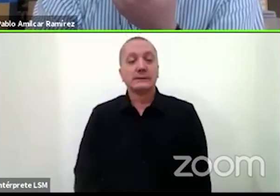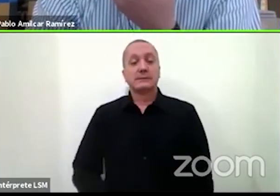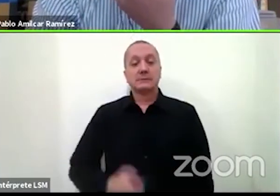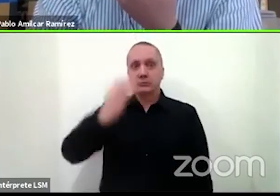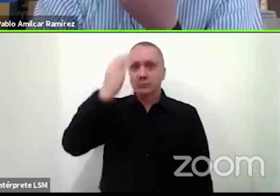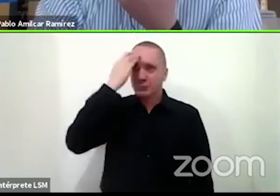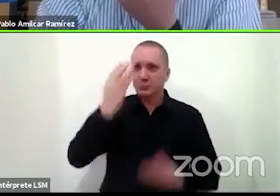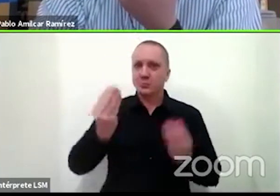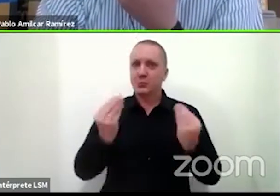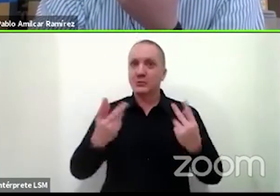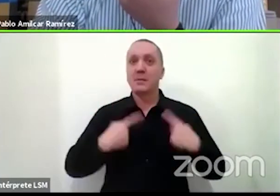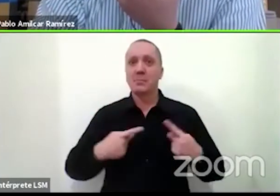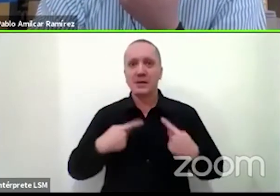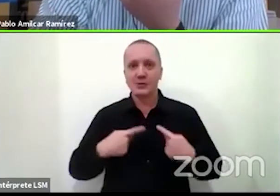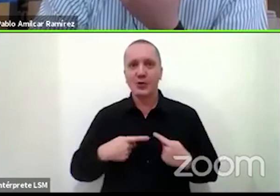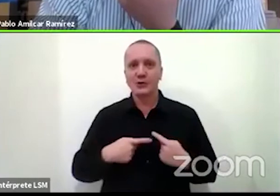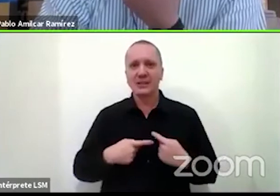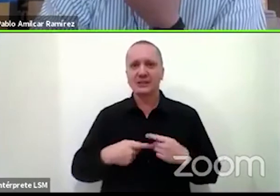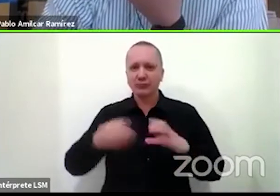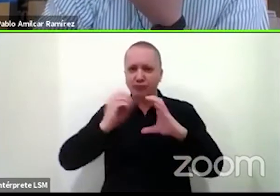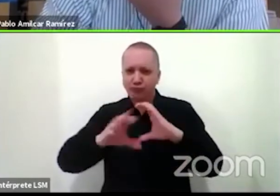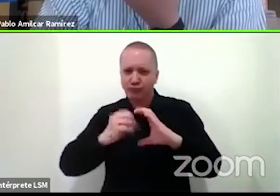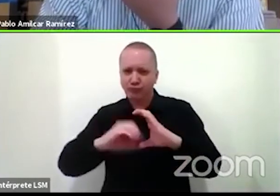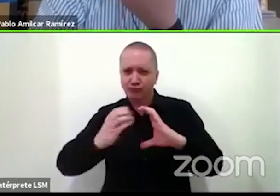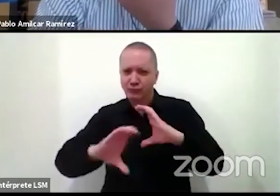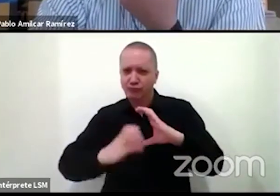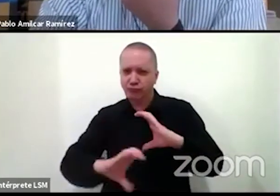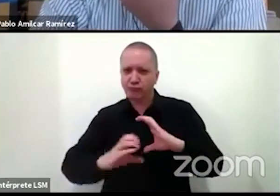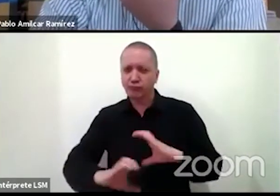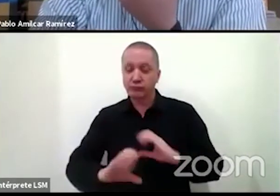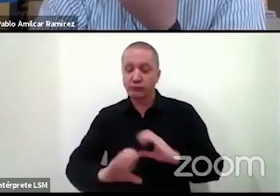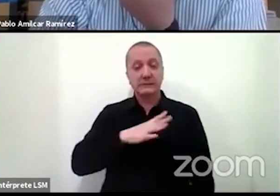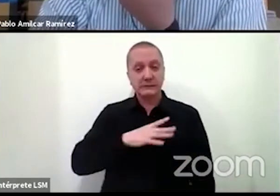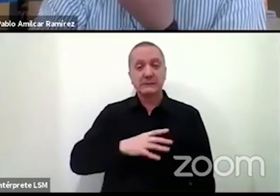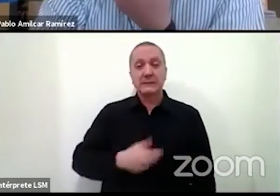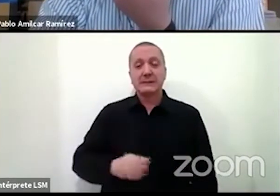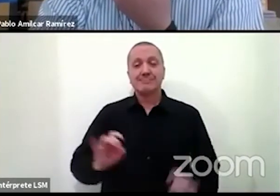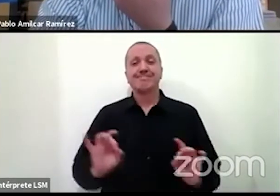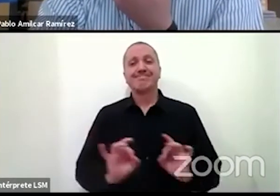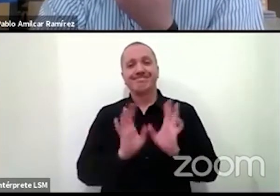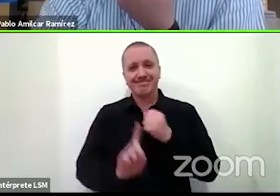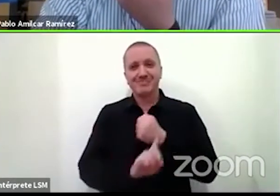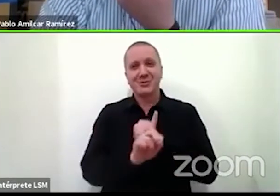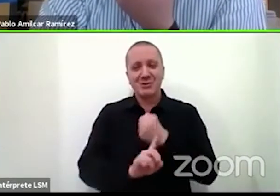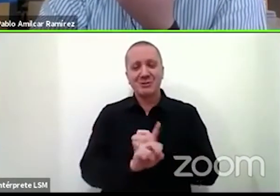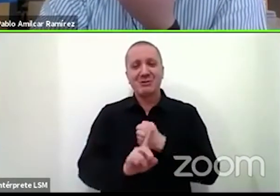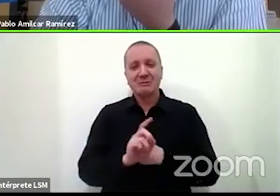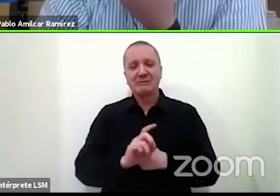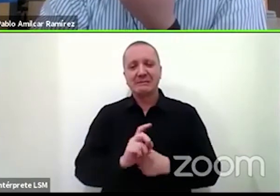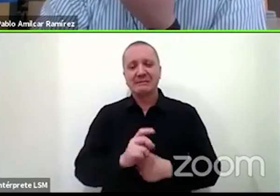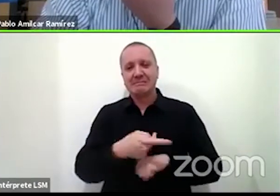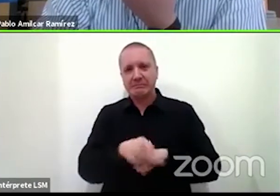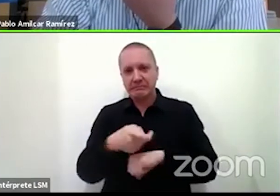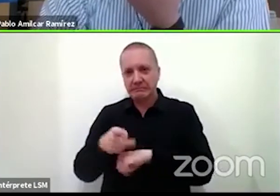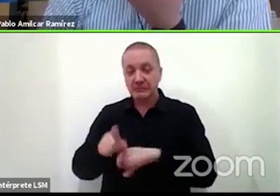personas a través del chat de esta situación vulnerable que atraviesa nuestra población. Desde muchos lugares están viéndonos